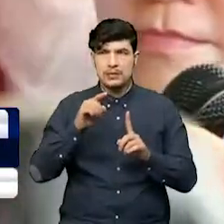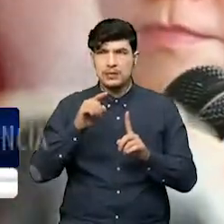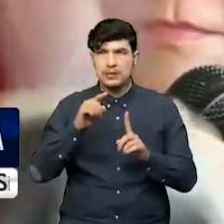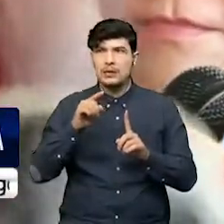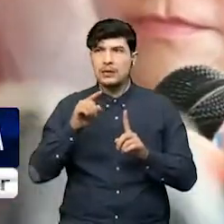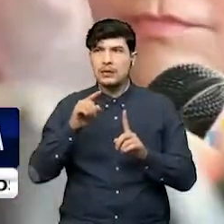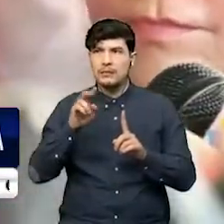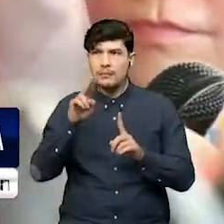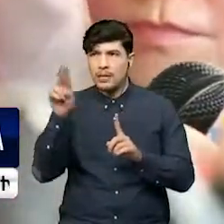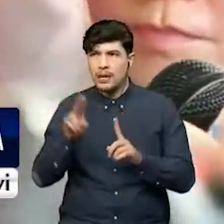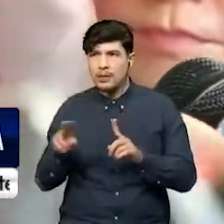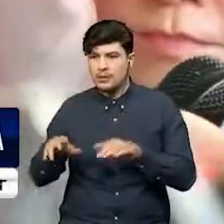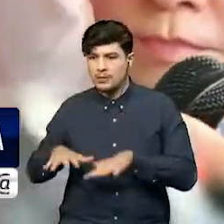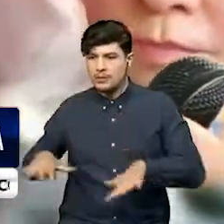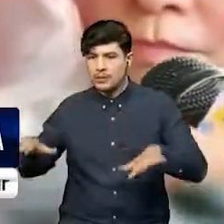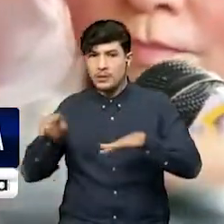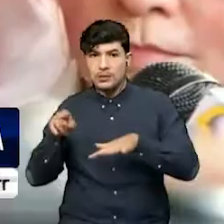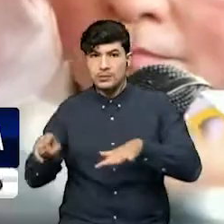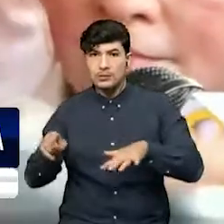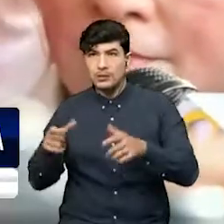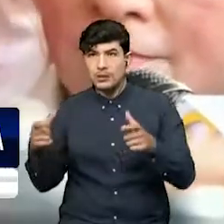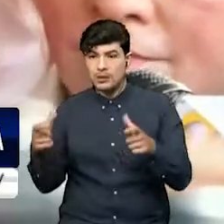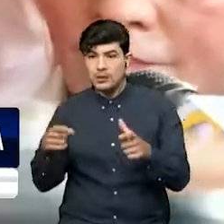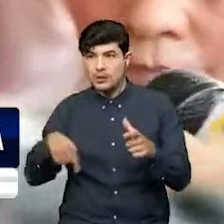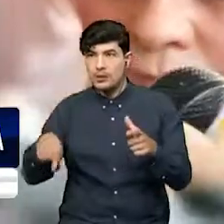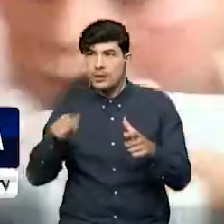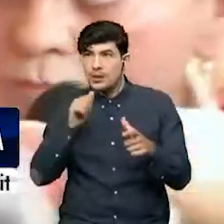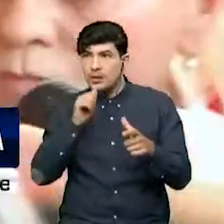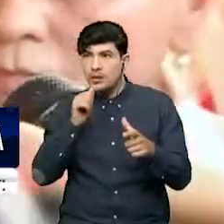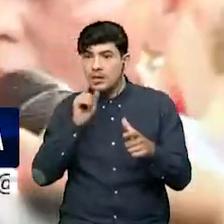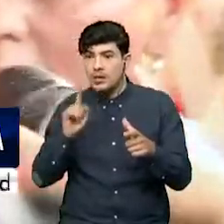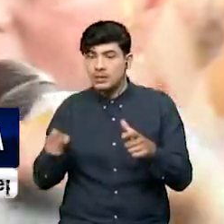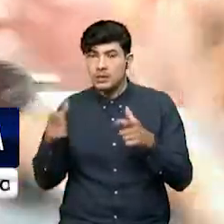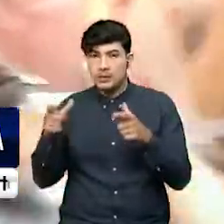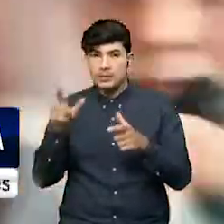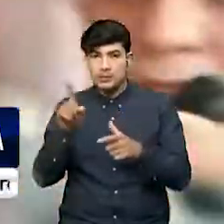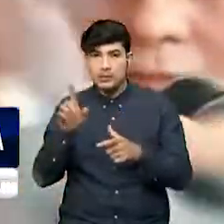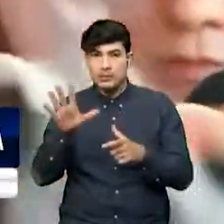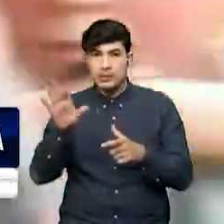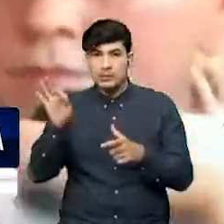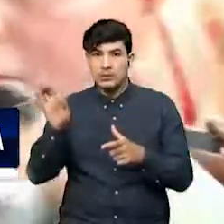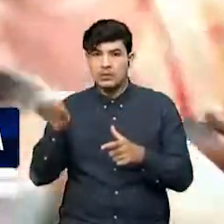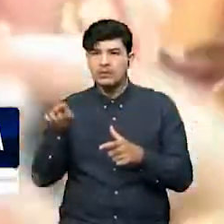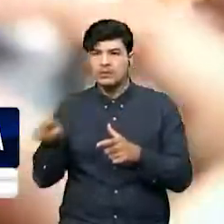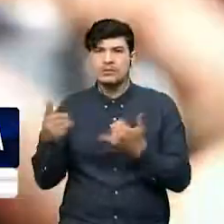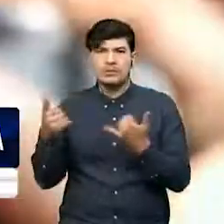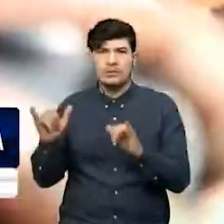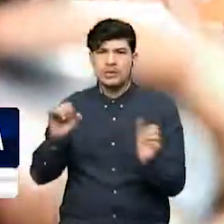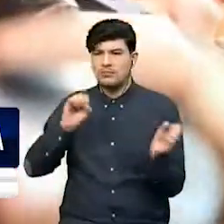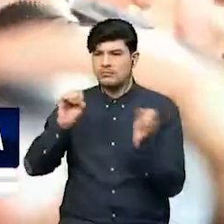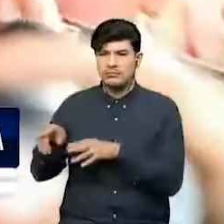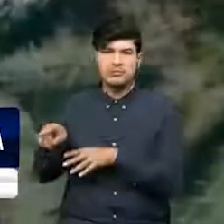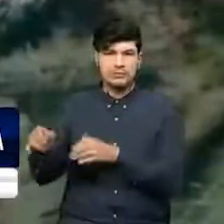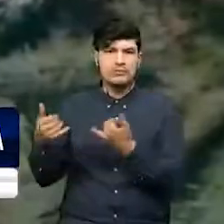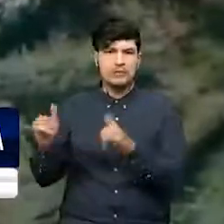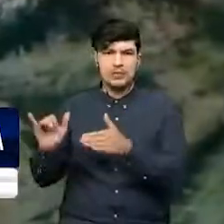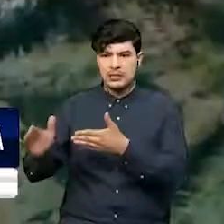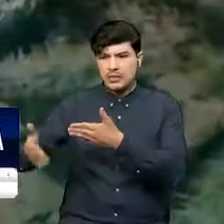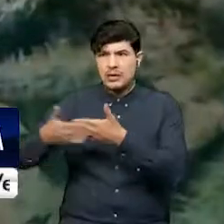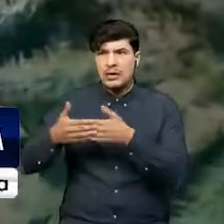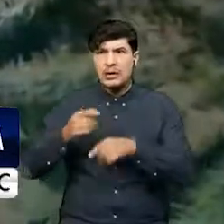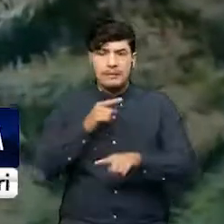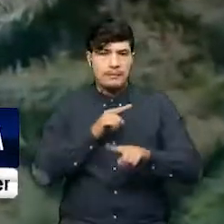hizo que la presión de este pozo que estaba abandonado este post estaba abandonado estaba cerrado pero por